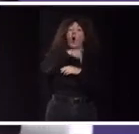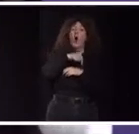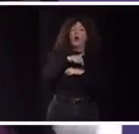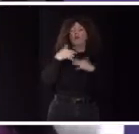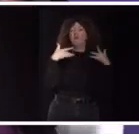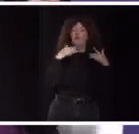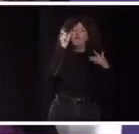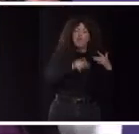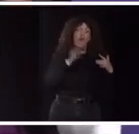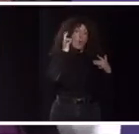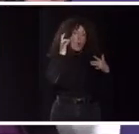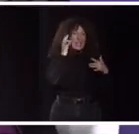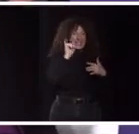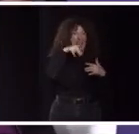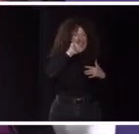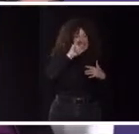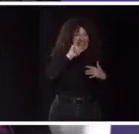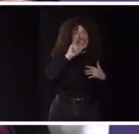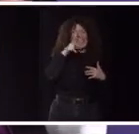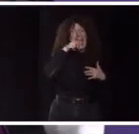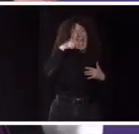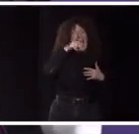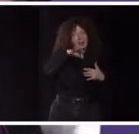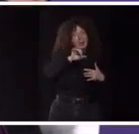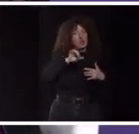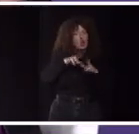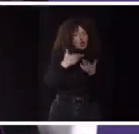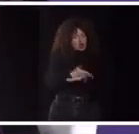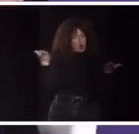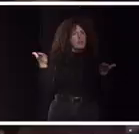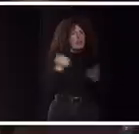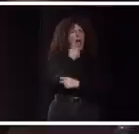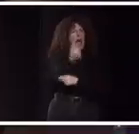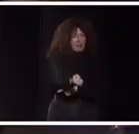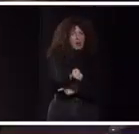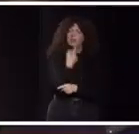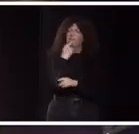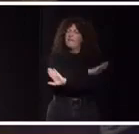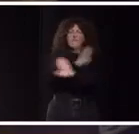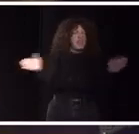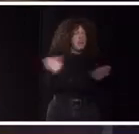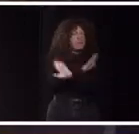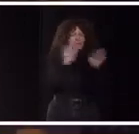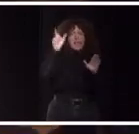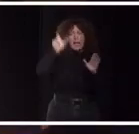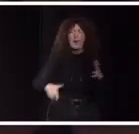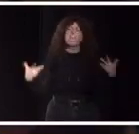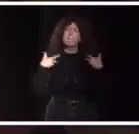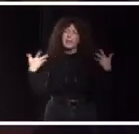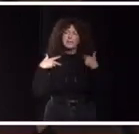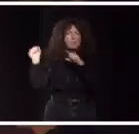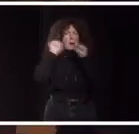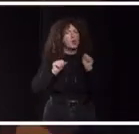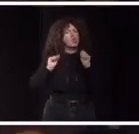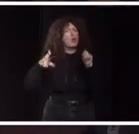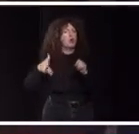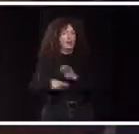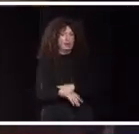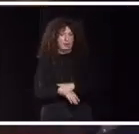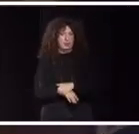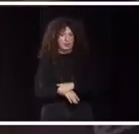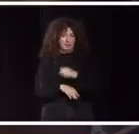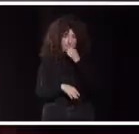de toda una sociedad diciendo se acabó, protegiendo a la víctima, garantizando sus derechos